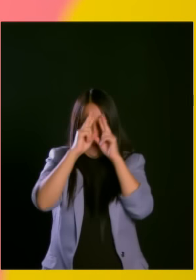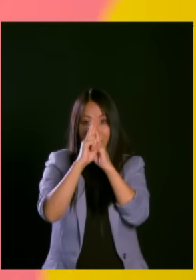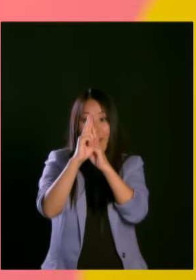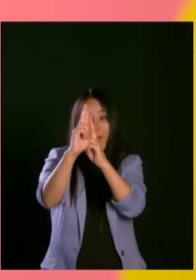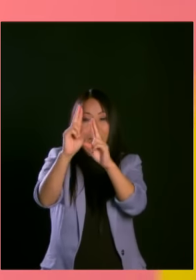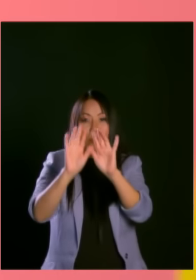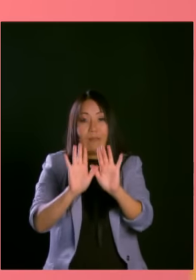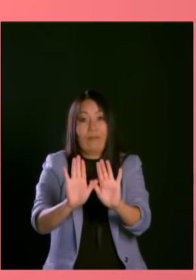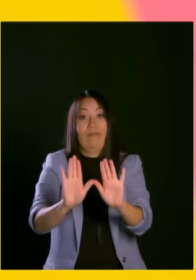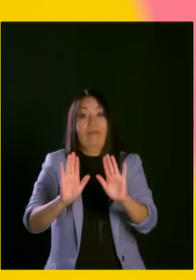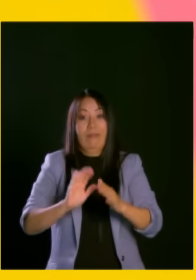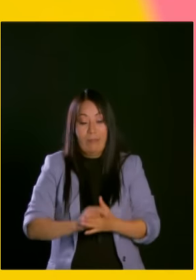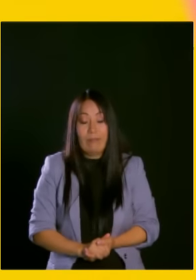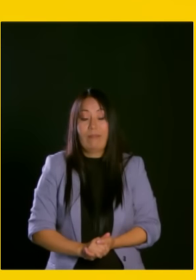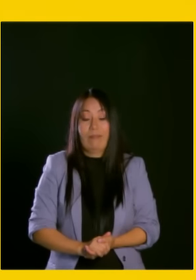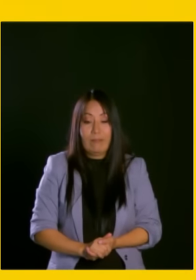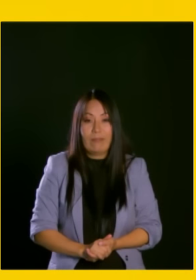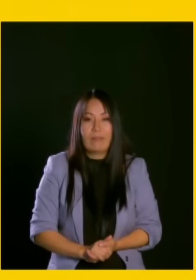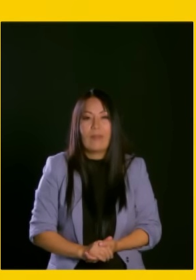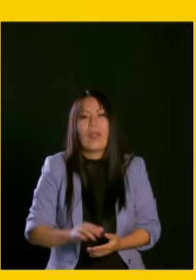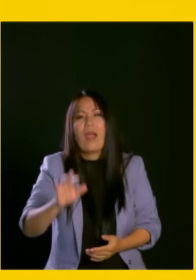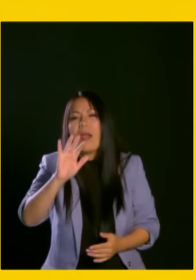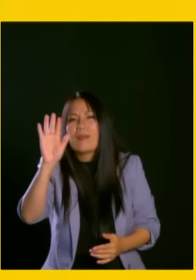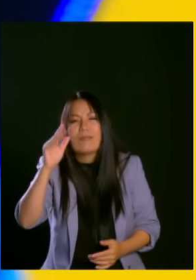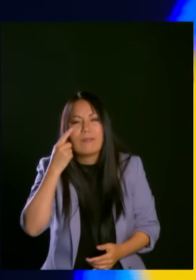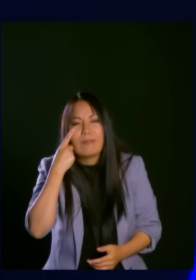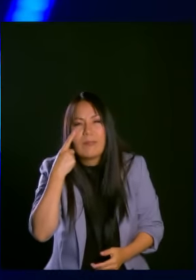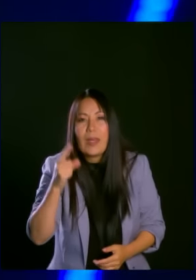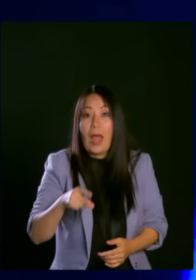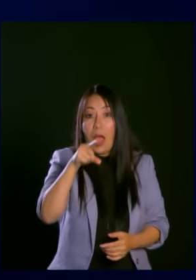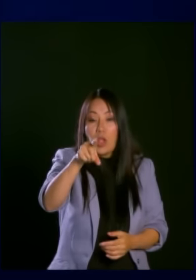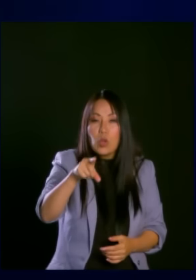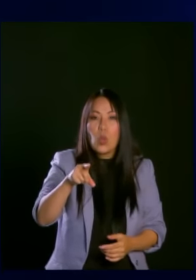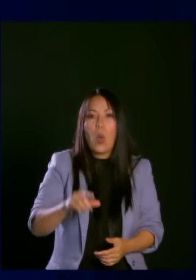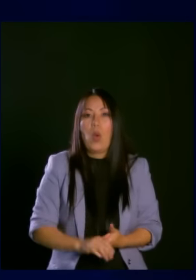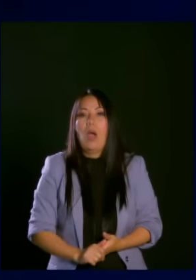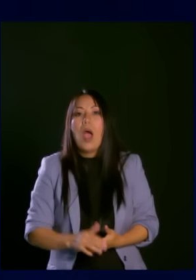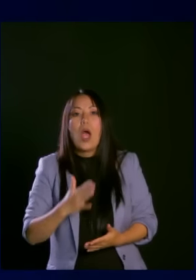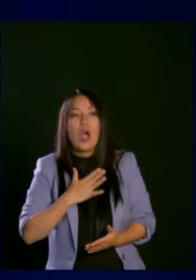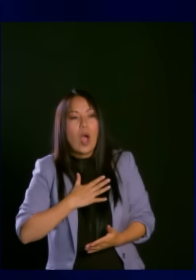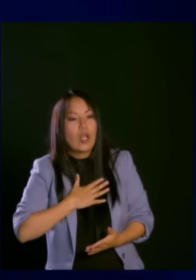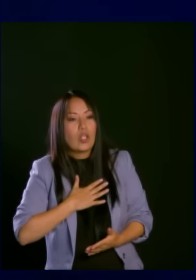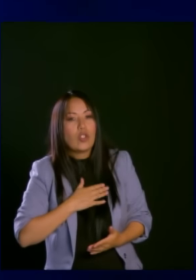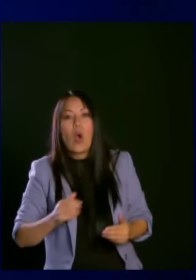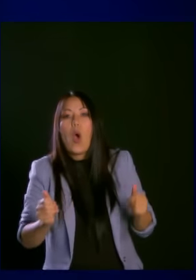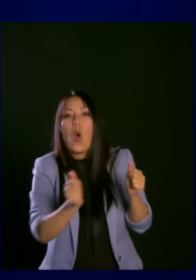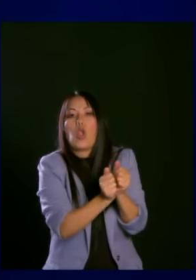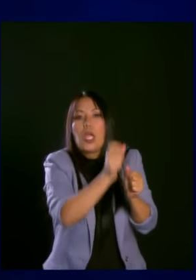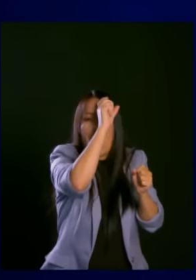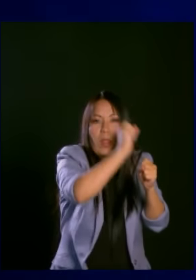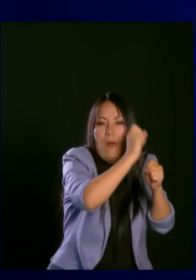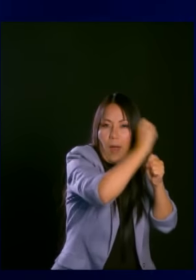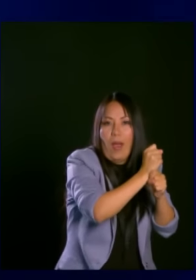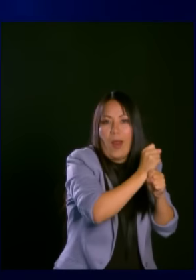Yujo. ¿Por qué? De nuevo, yo no puedo trabajar tu emprendimiento, pero creo que Dios me puede dar la gracia y la palabra